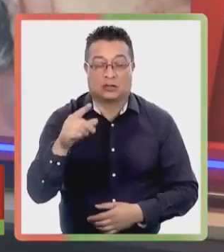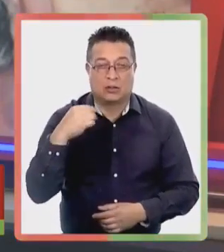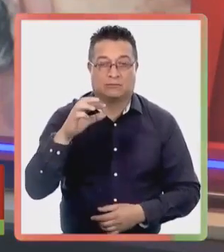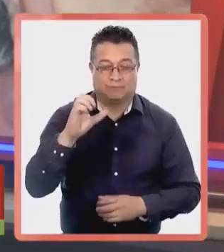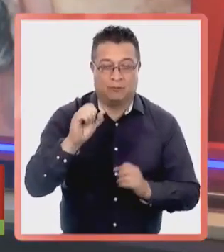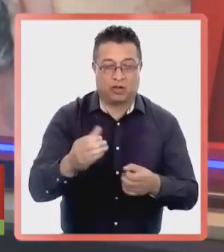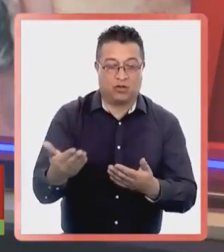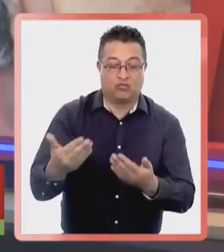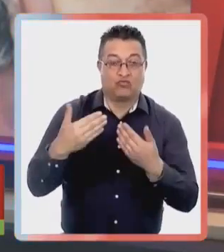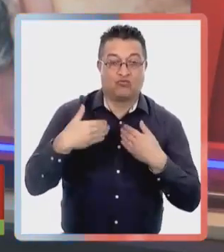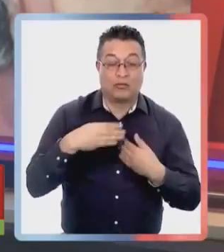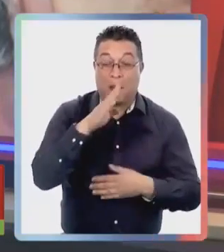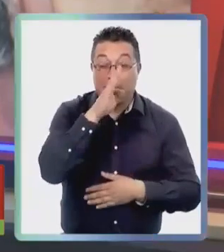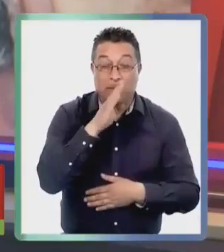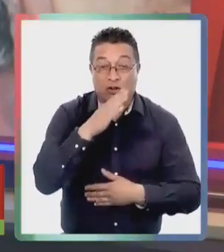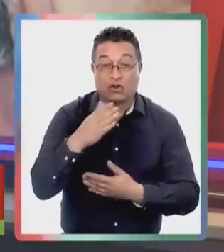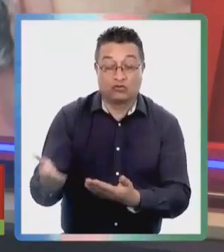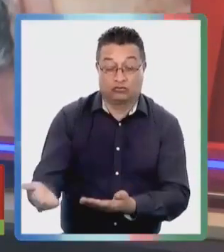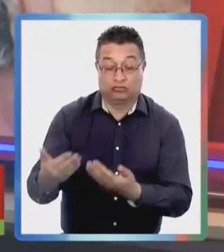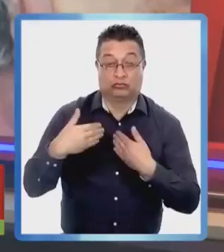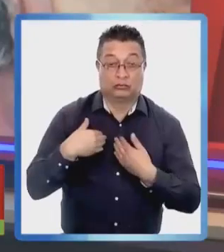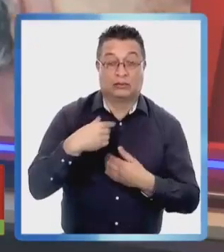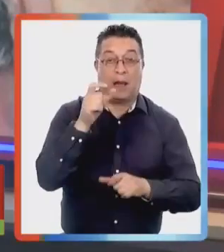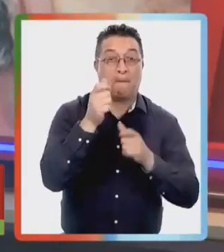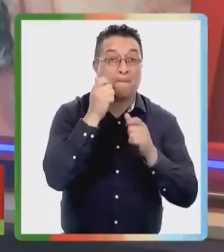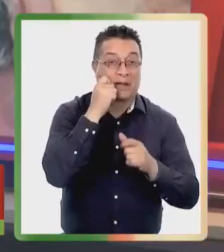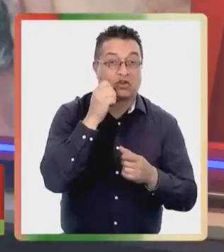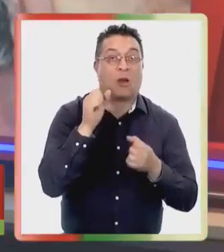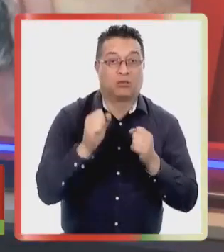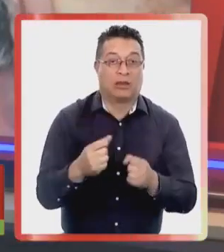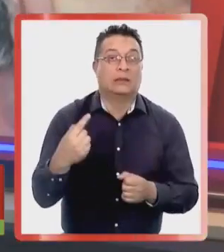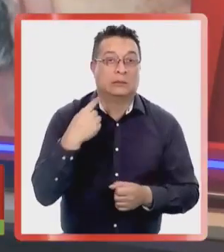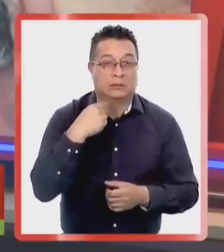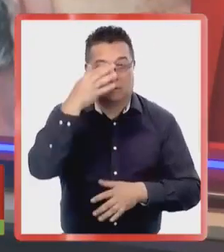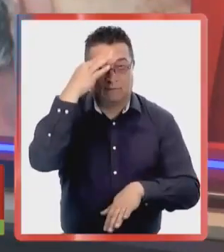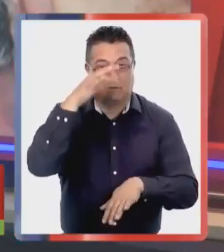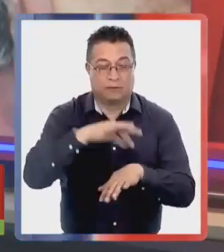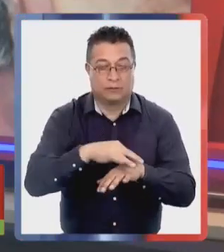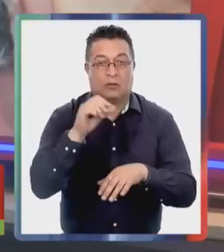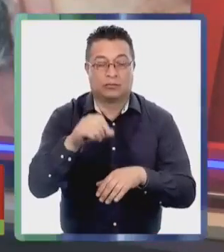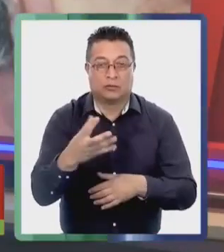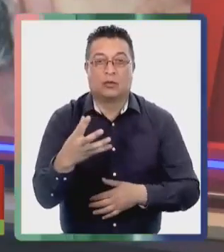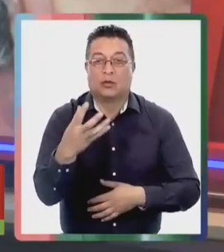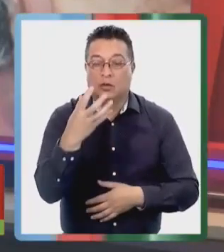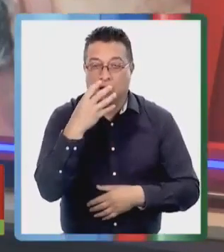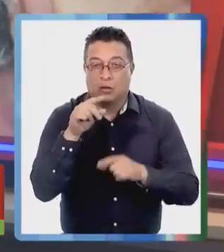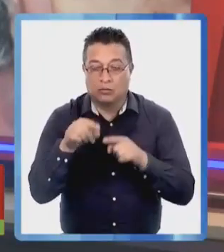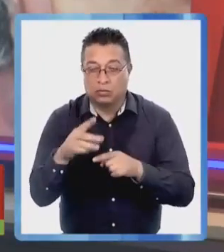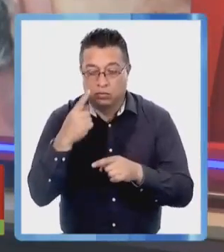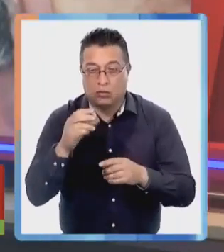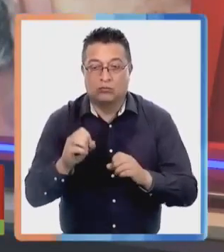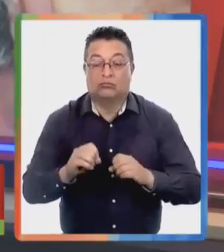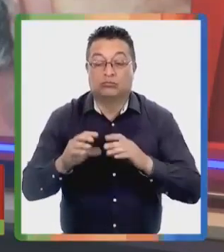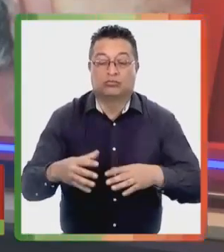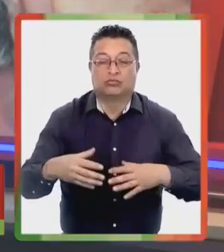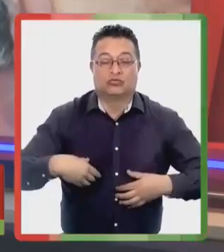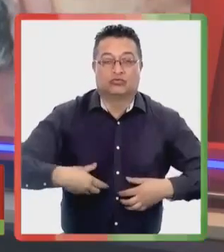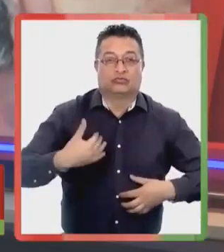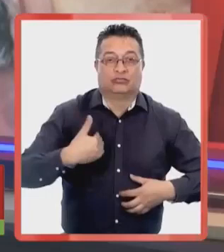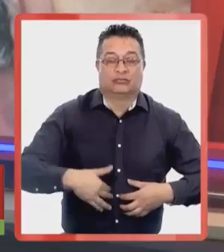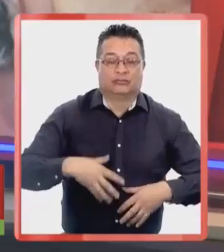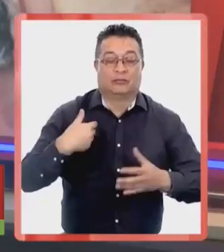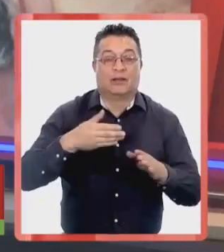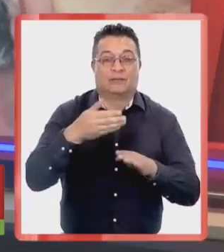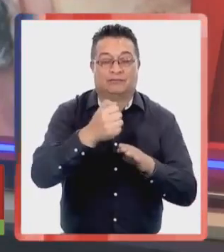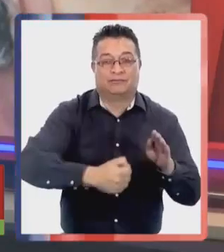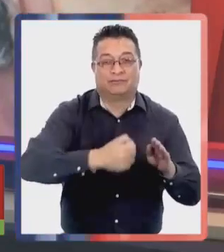enfermedad parasitaria que transmiten los perros a las personas. La iniciativa contempla entregar fosas sanitarias para depositar las vísceras